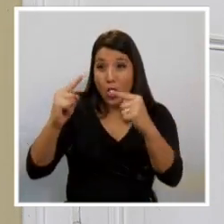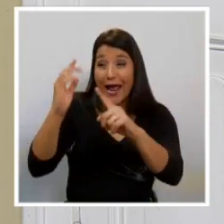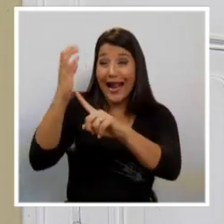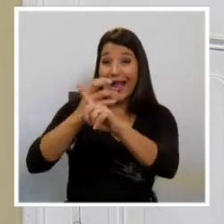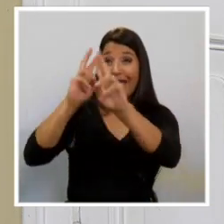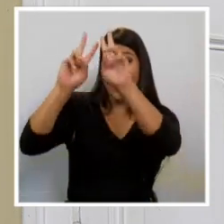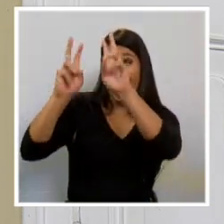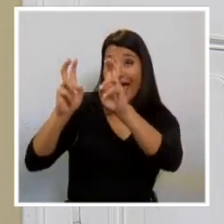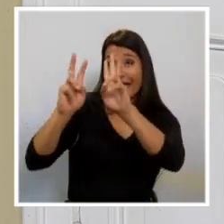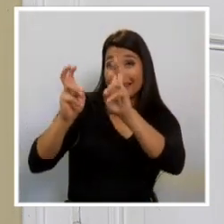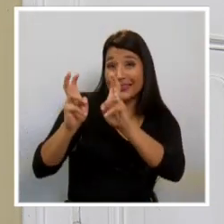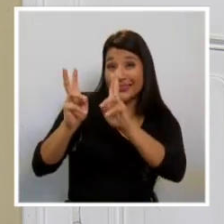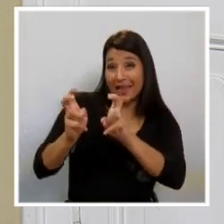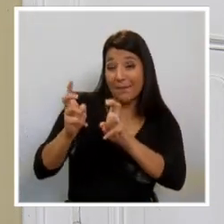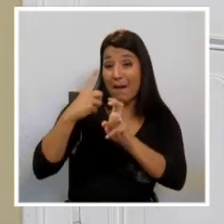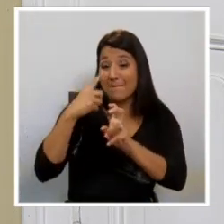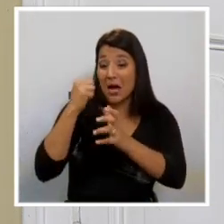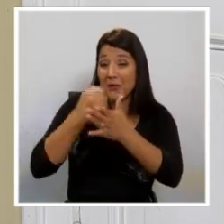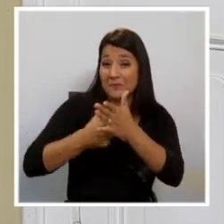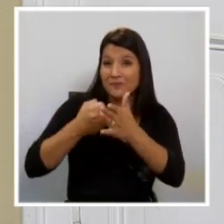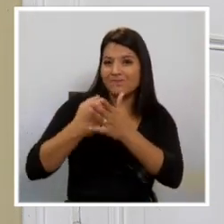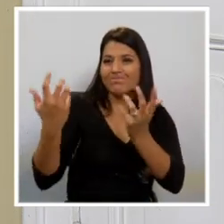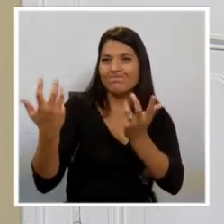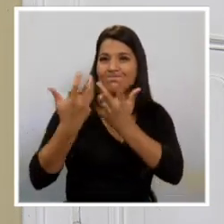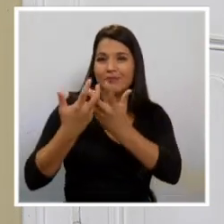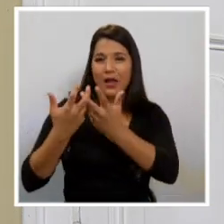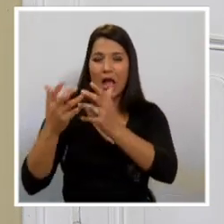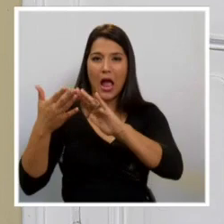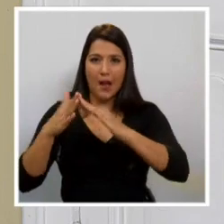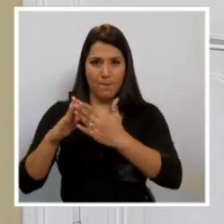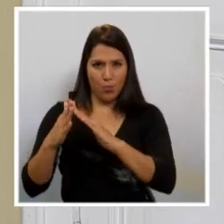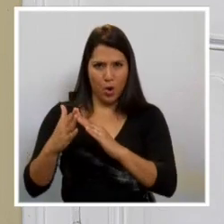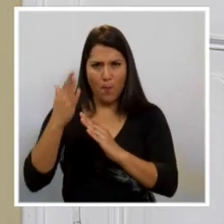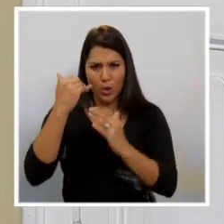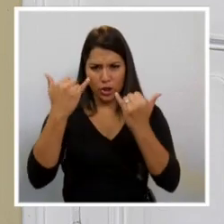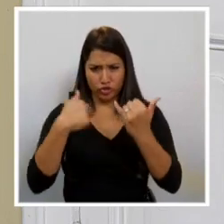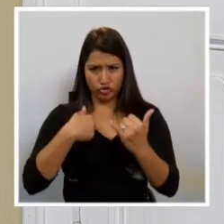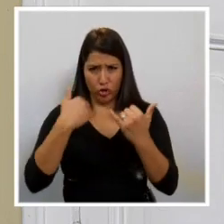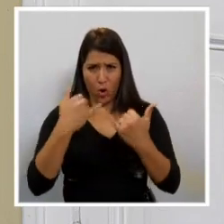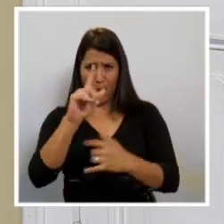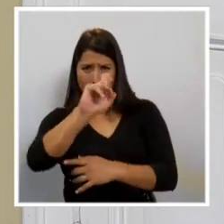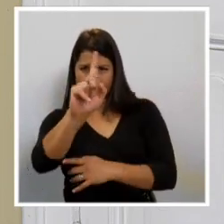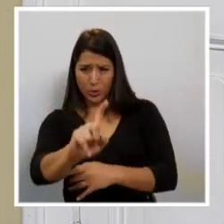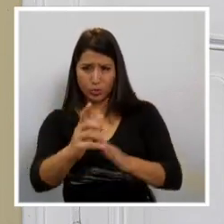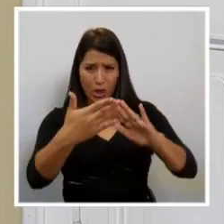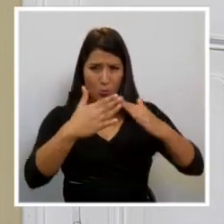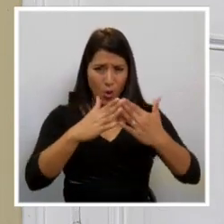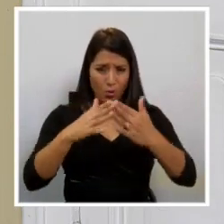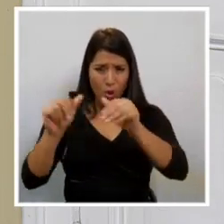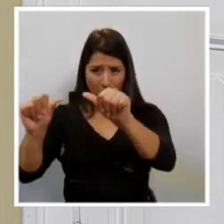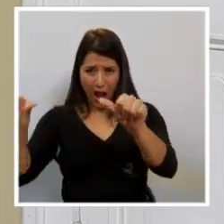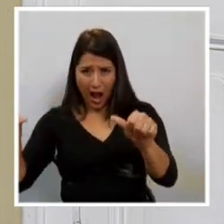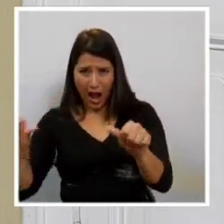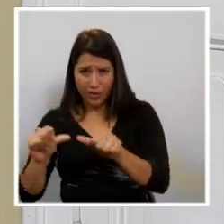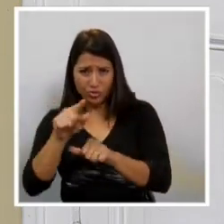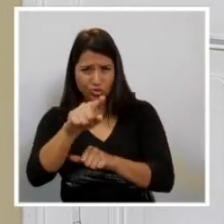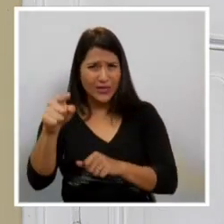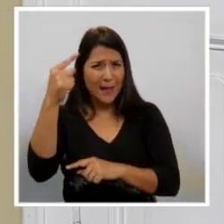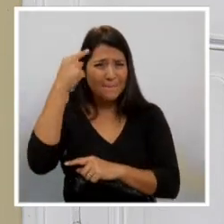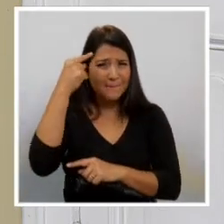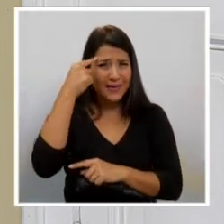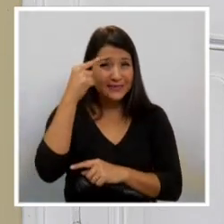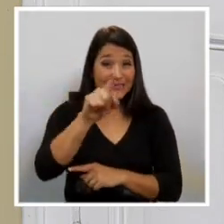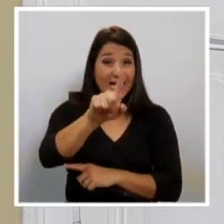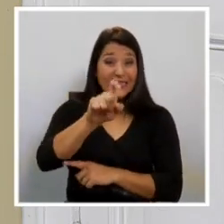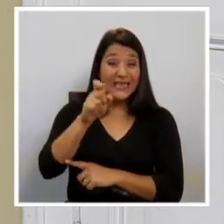vez responda más. Porque la gran pregunta que hoy yo le plantearía, no solo a la ciudadanía, sino a los sectores, es: ¿siente que después de esos